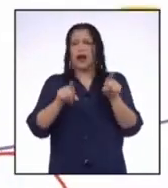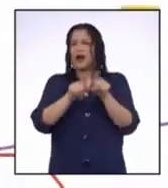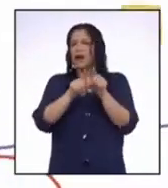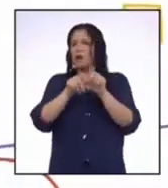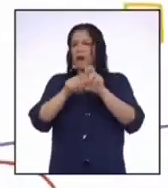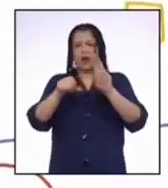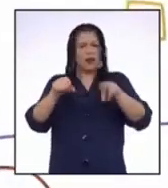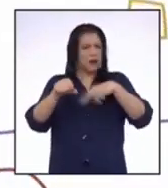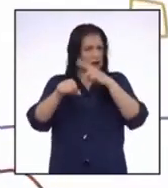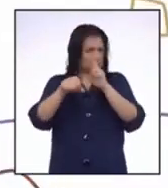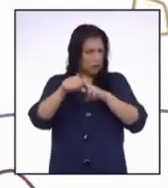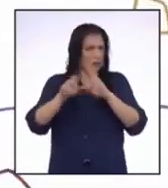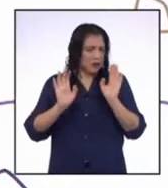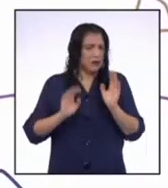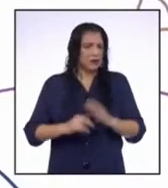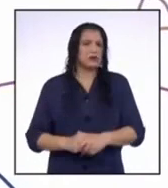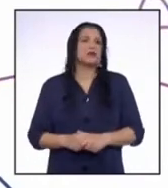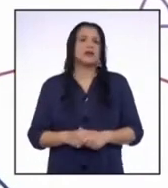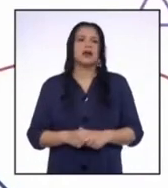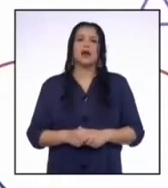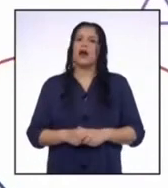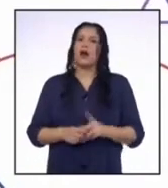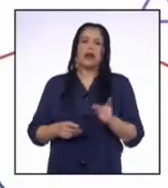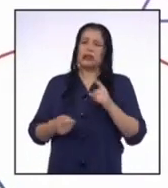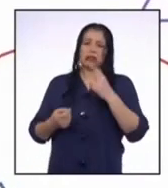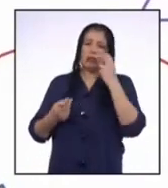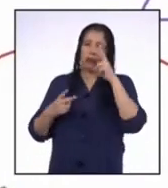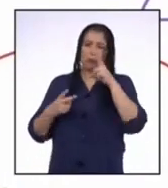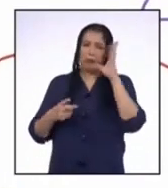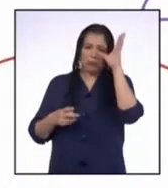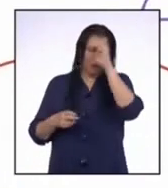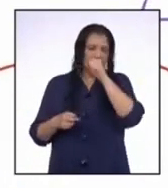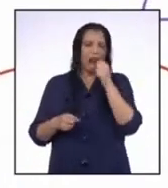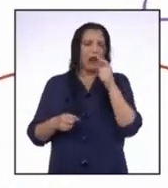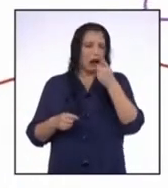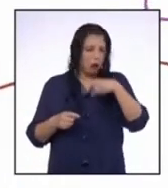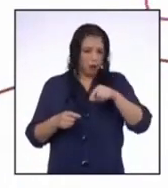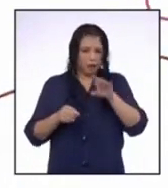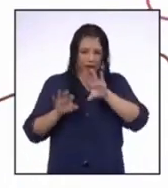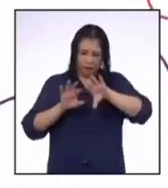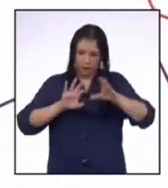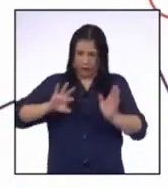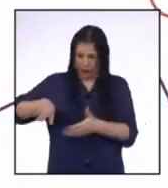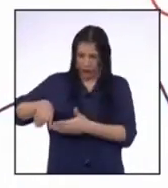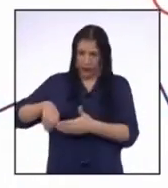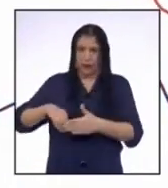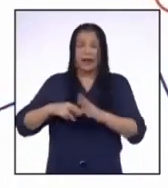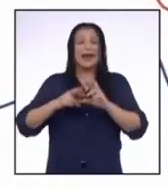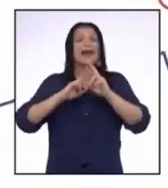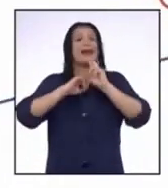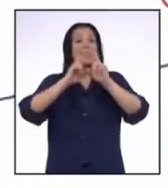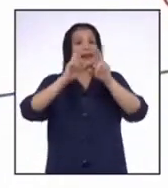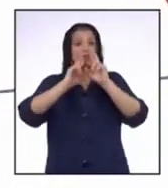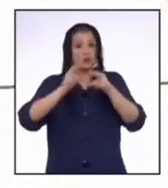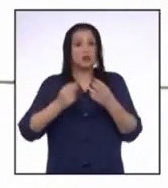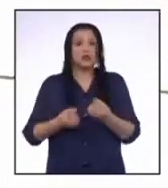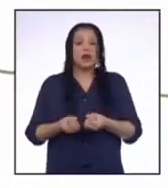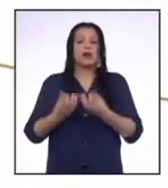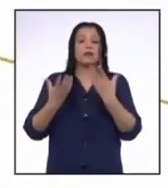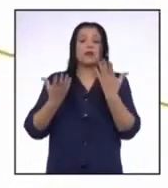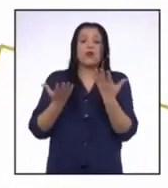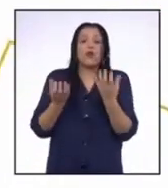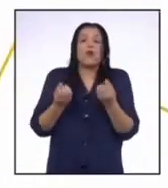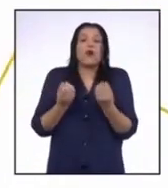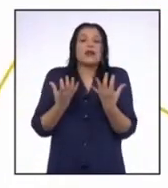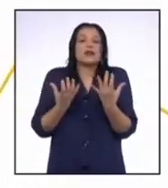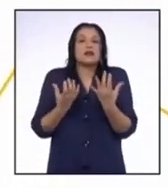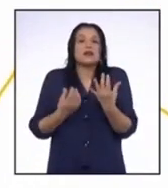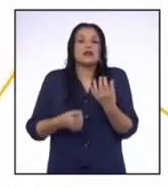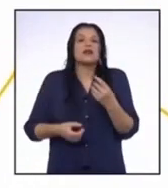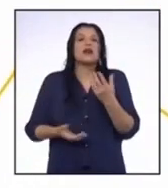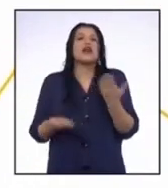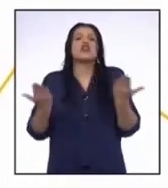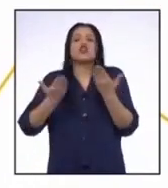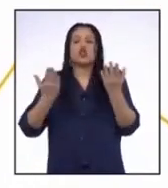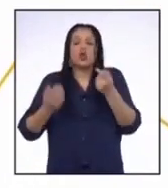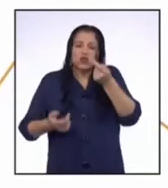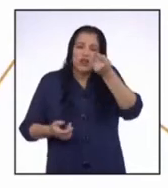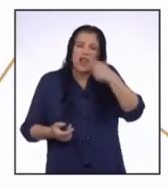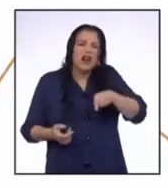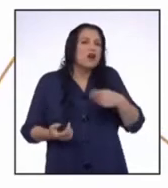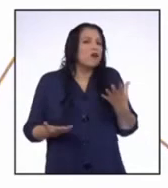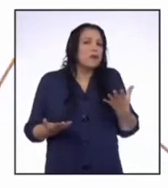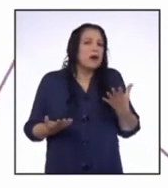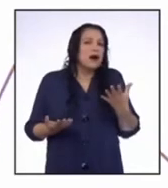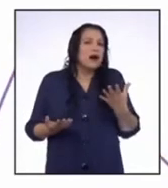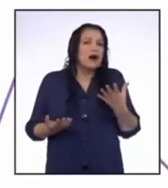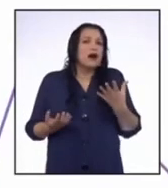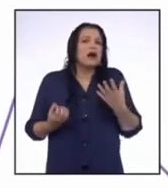fueran números naturales, sin tener en cuenta la coma. Luego en el resultado obtenido se coloca la coma. Para saber dónde